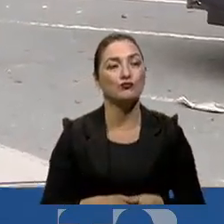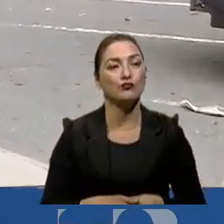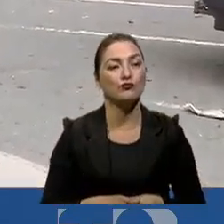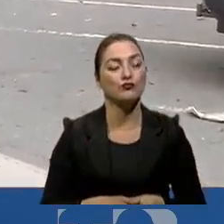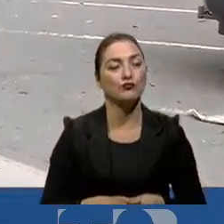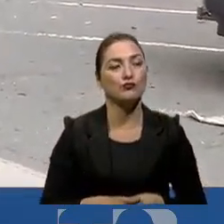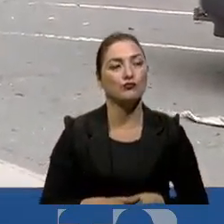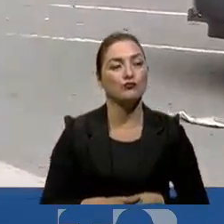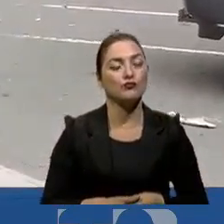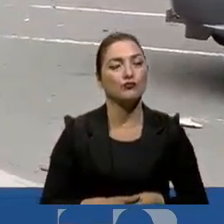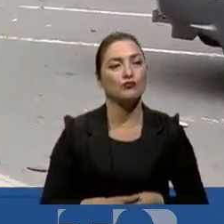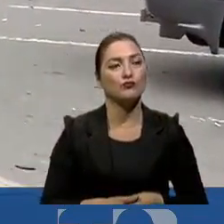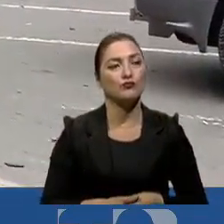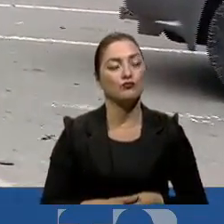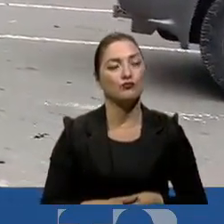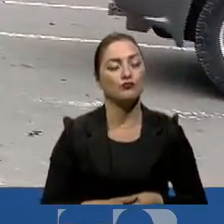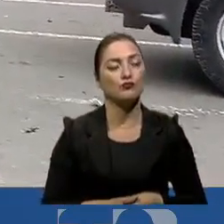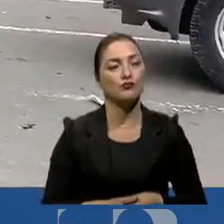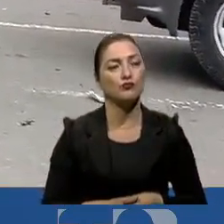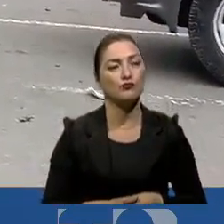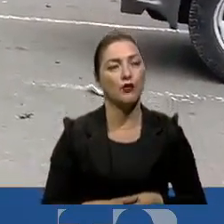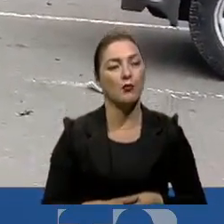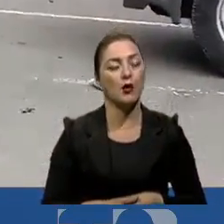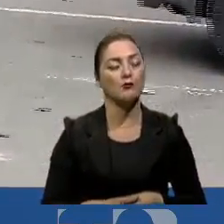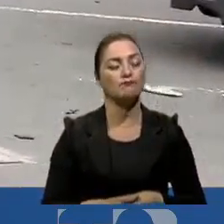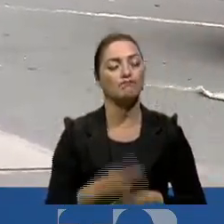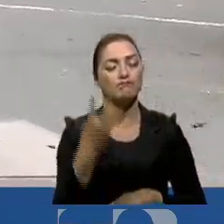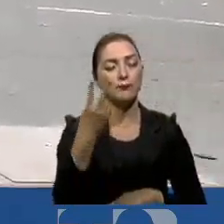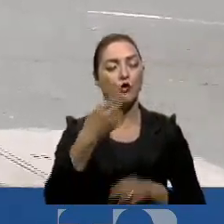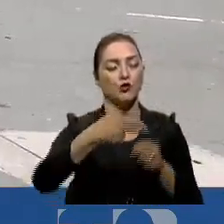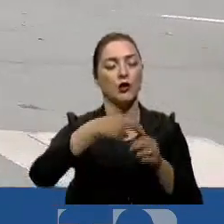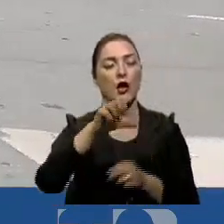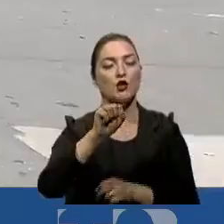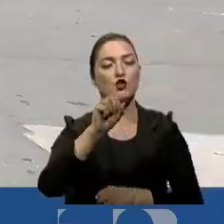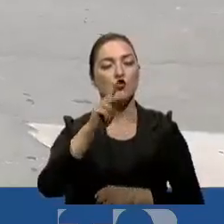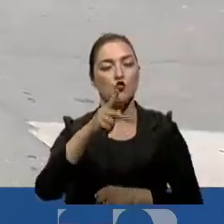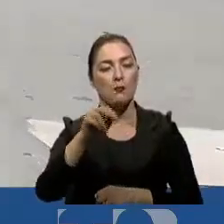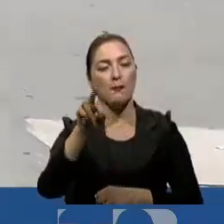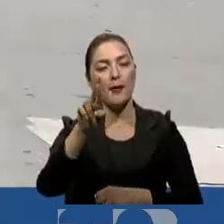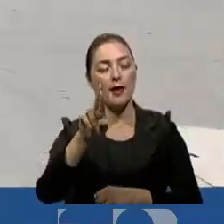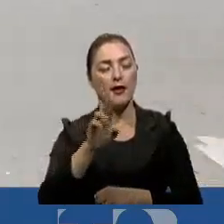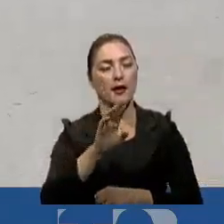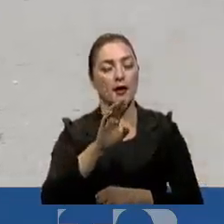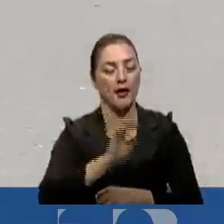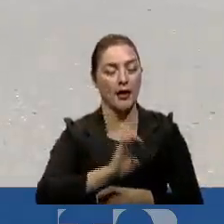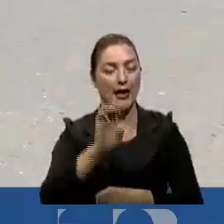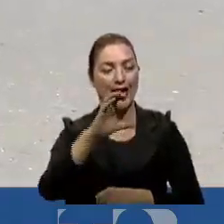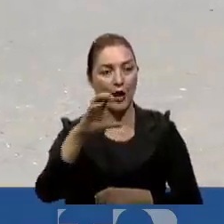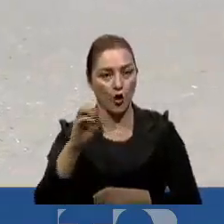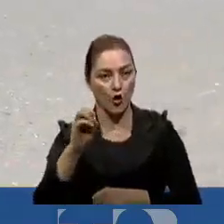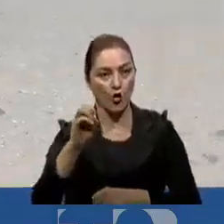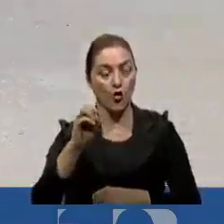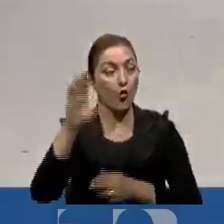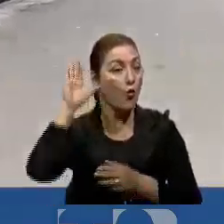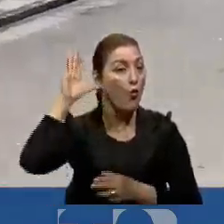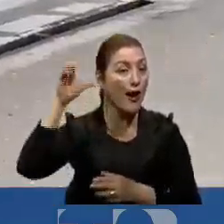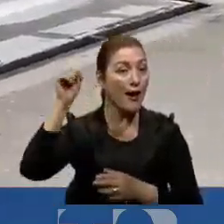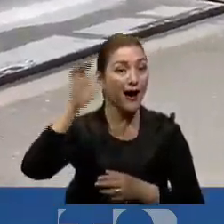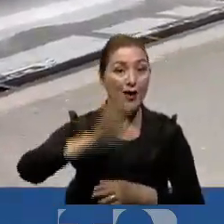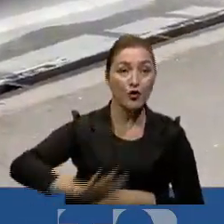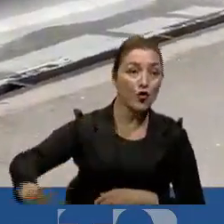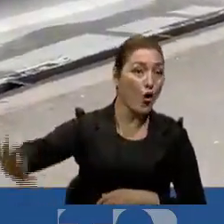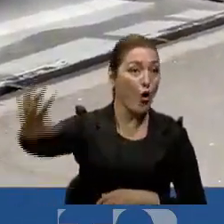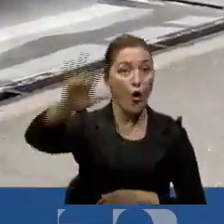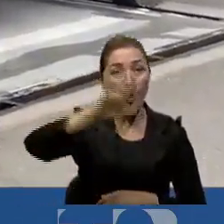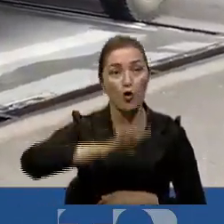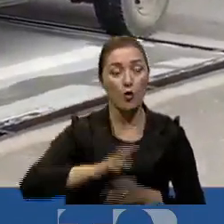tanto de gasolina Super como de Eco País. Esta situación se está replicando en toda la ciudad y